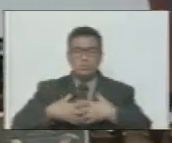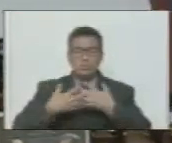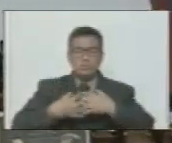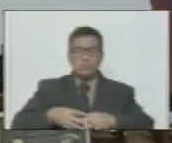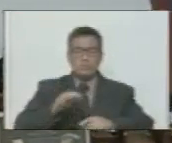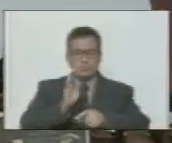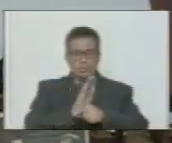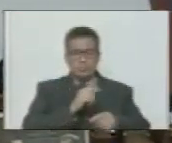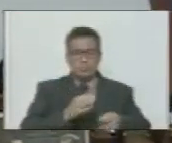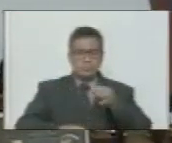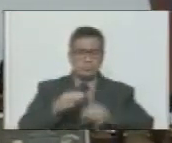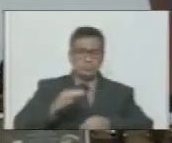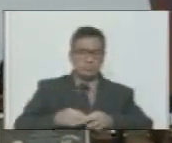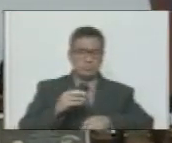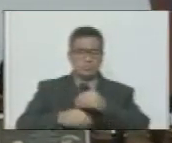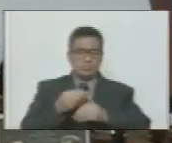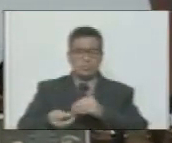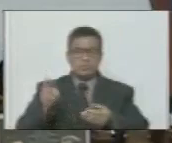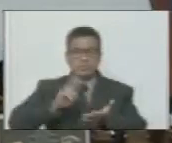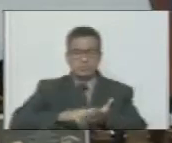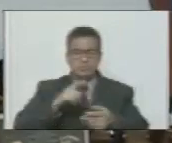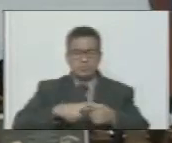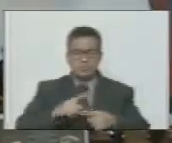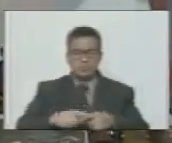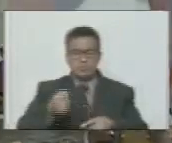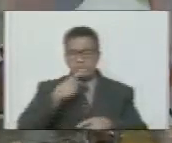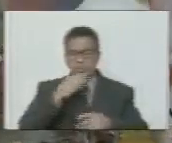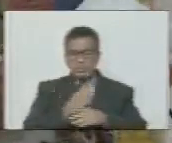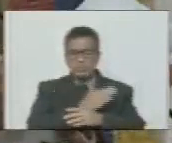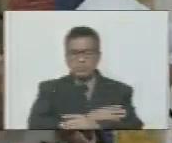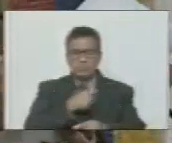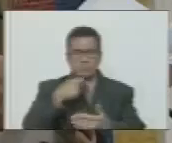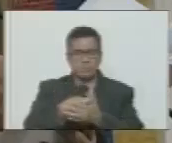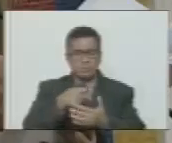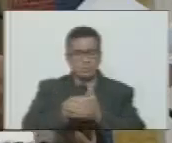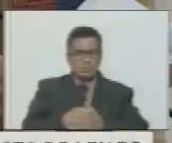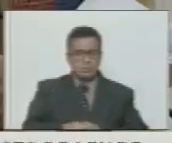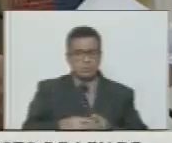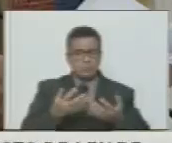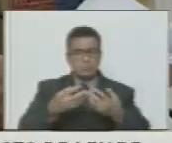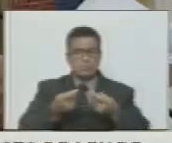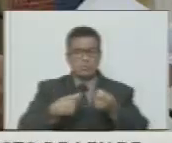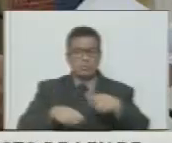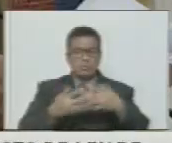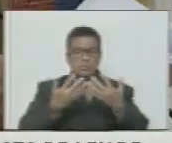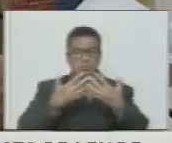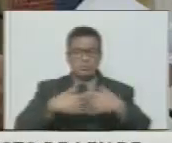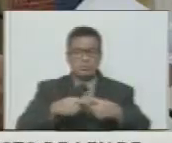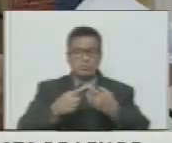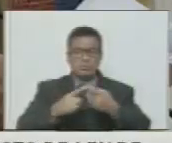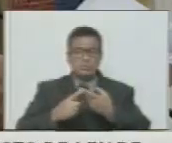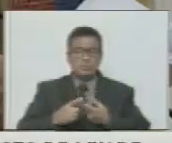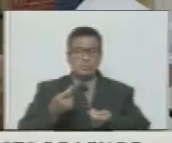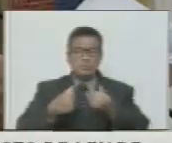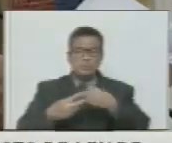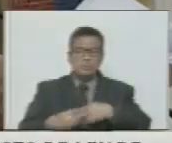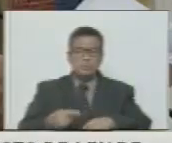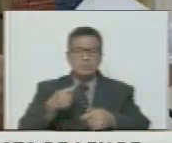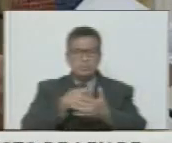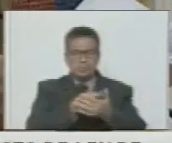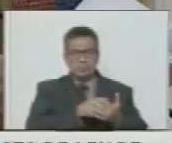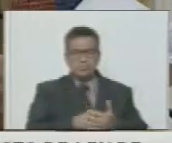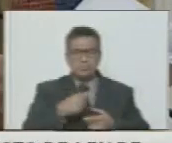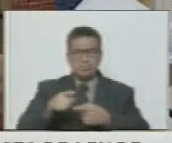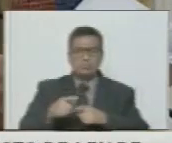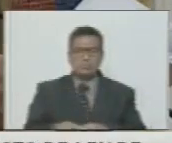con las empresas de seguro, de reaseguros, de medicina prepagada, las administradoras de riesgo